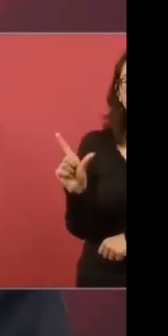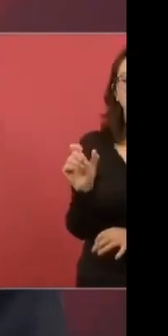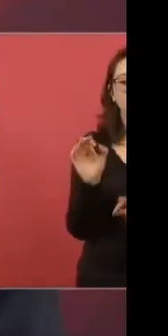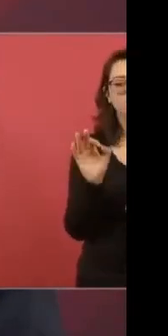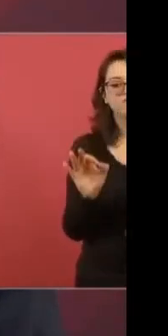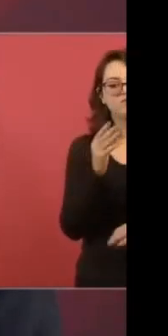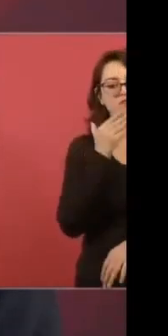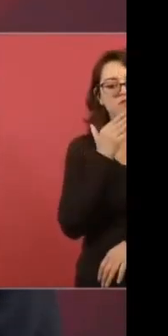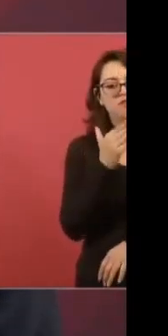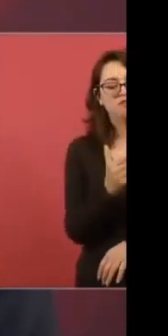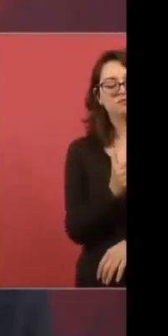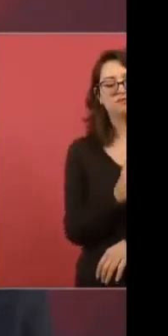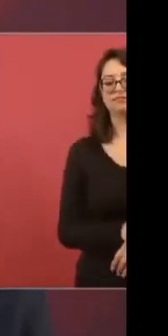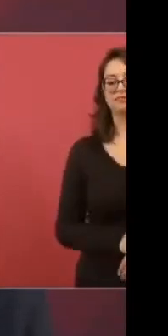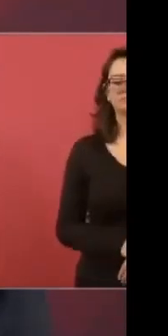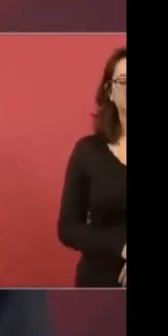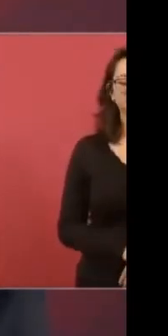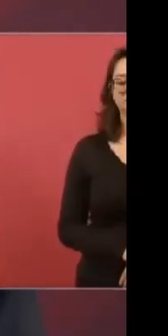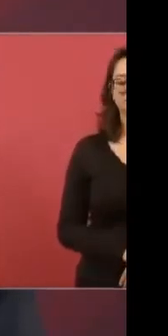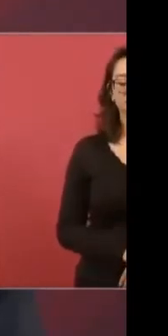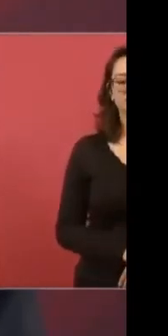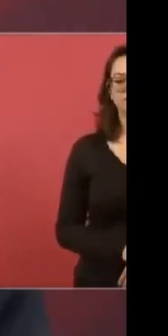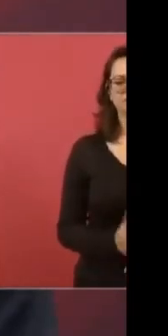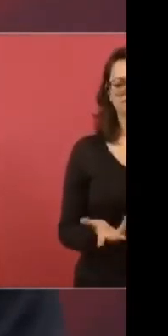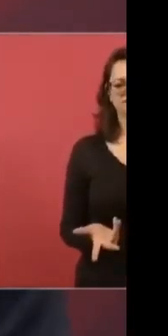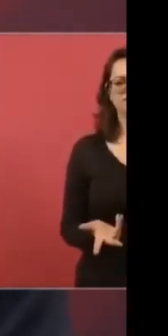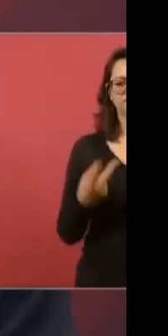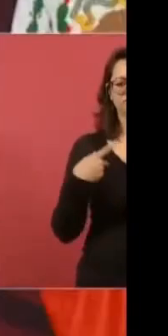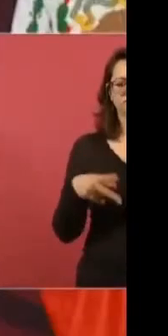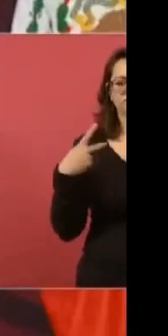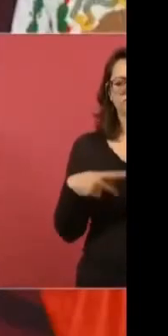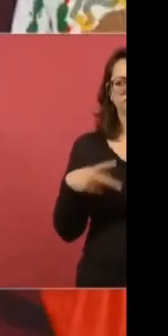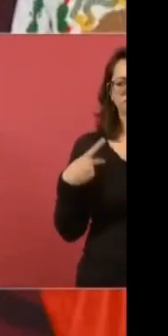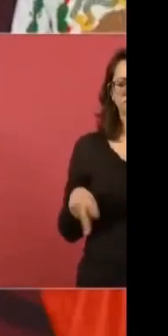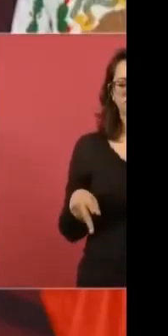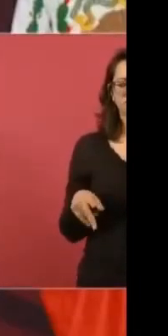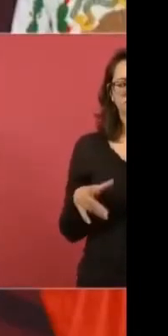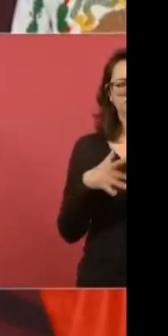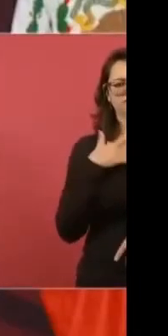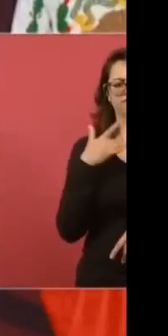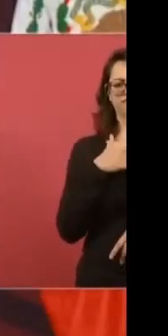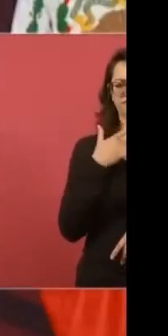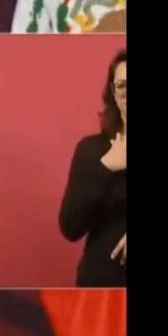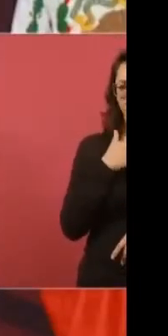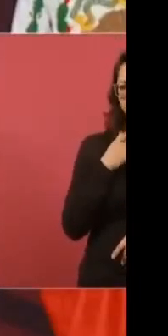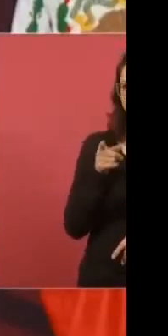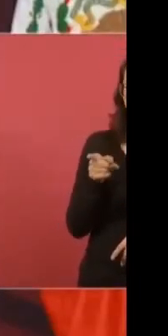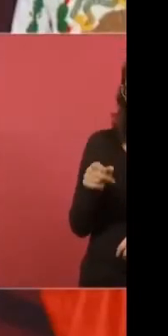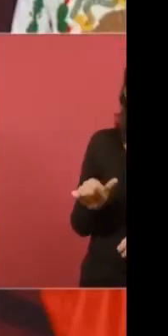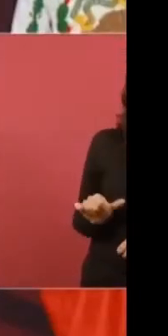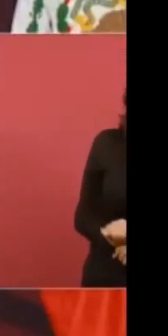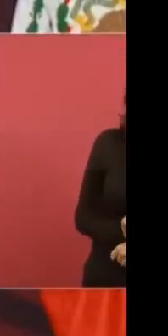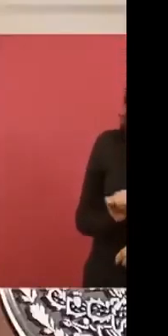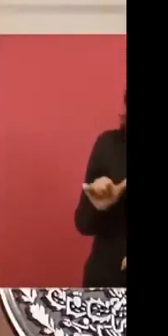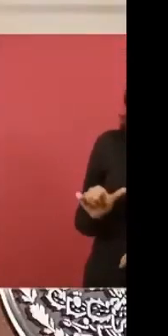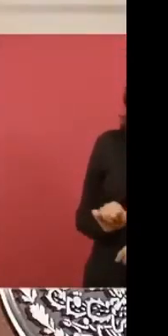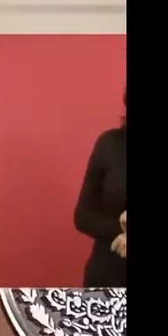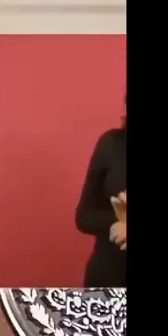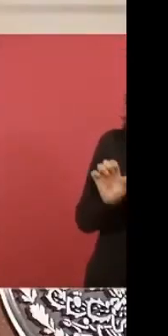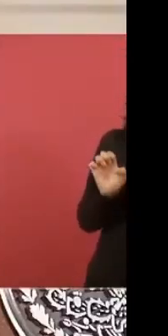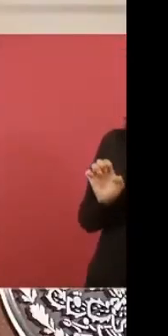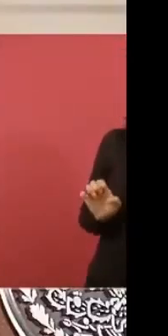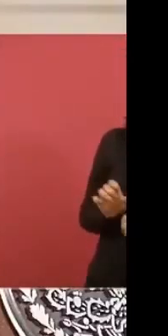o sea están regalando aspiracionismo llegar a obtener ciertos productos